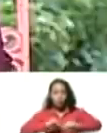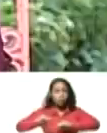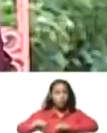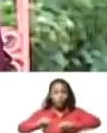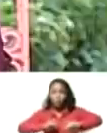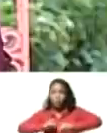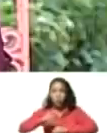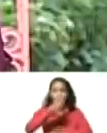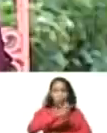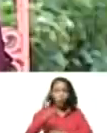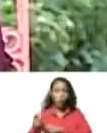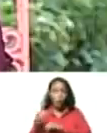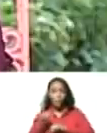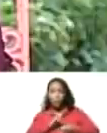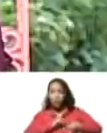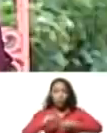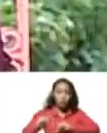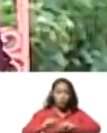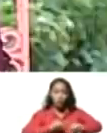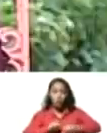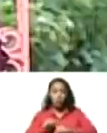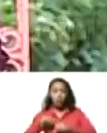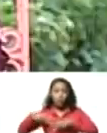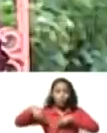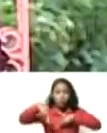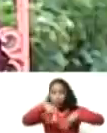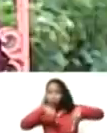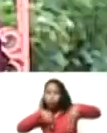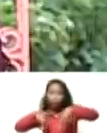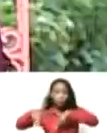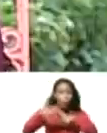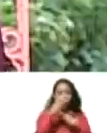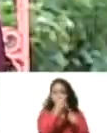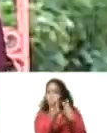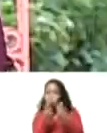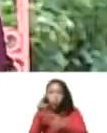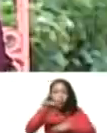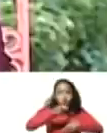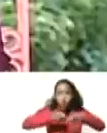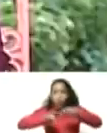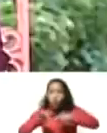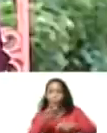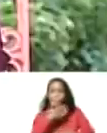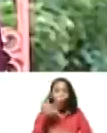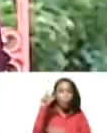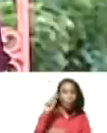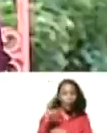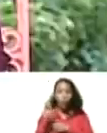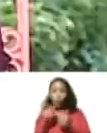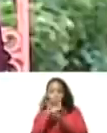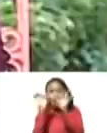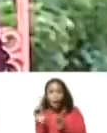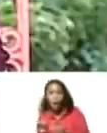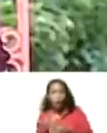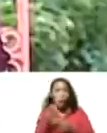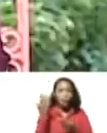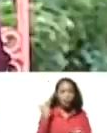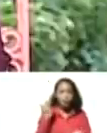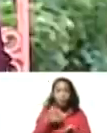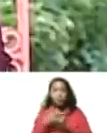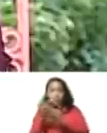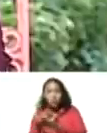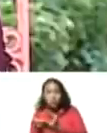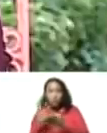movimiento de gente caminando para buscar el mejor precio del regalo, el presente,